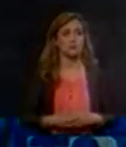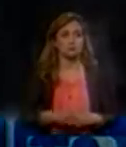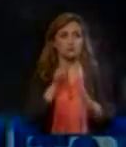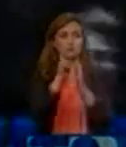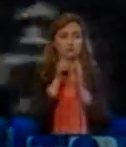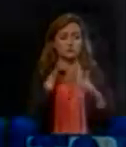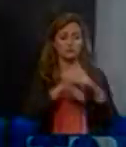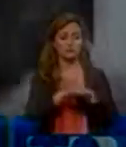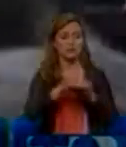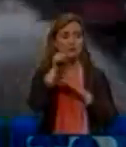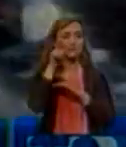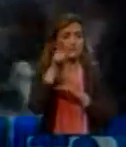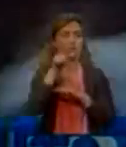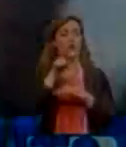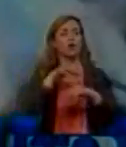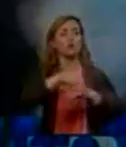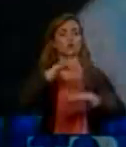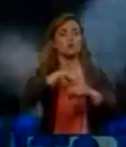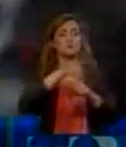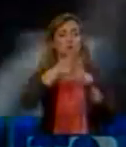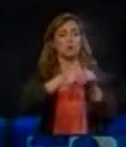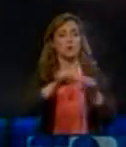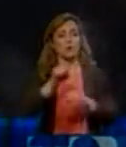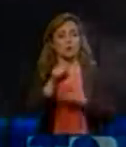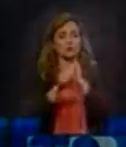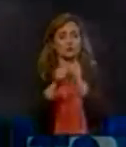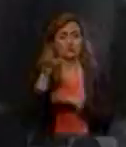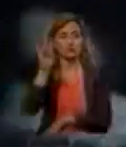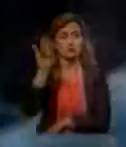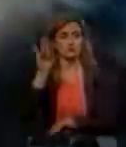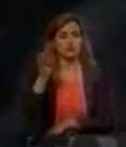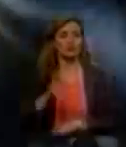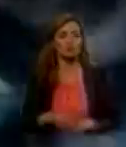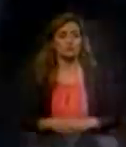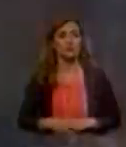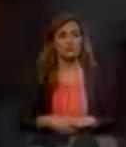Fiscalía Sueca en mayo desde 2017. Angie Torres, 24 horas.